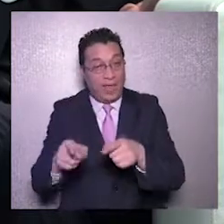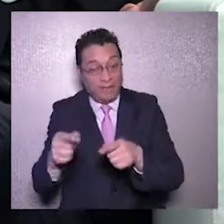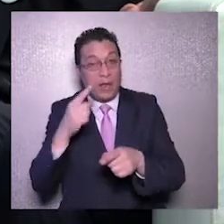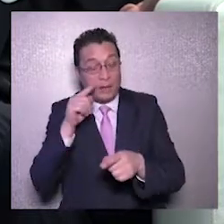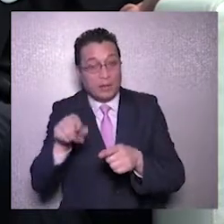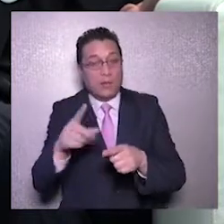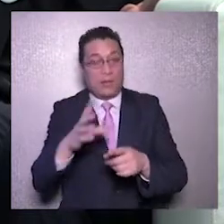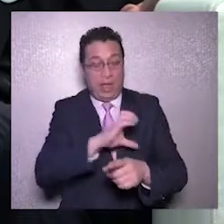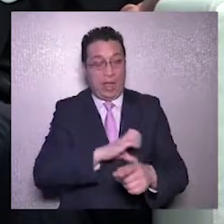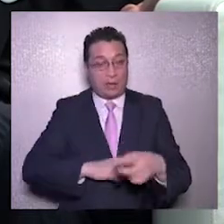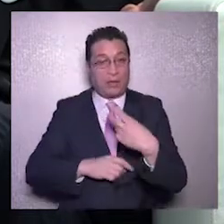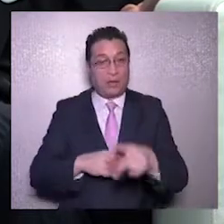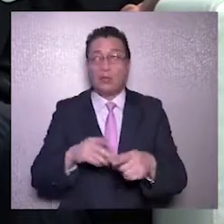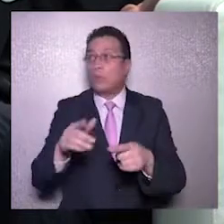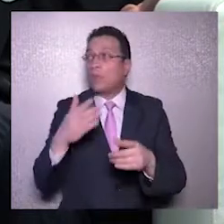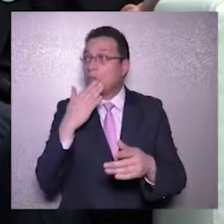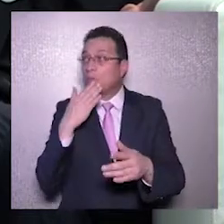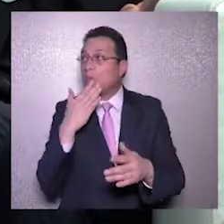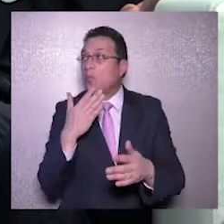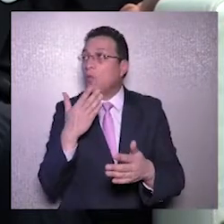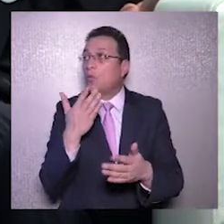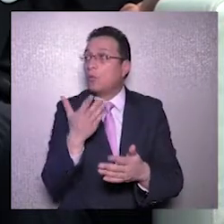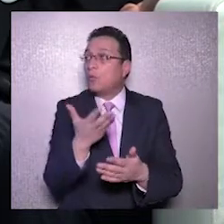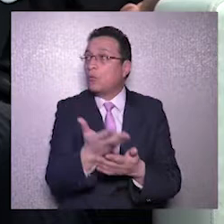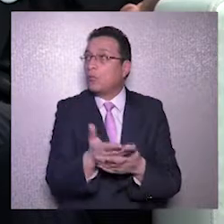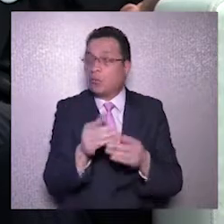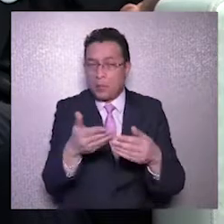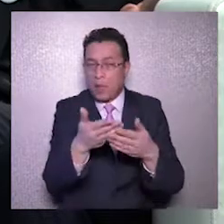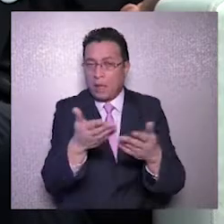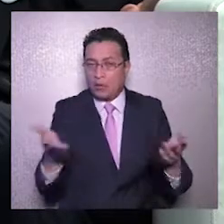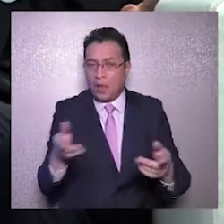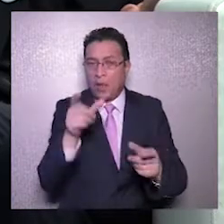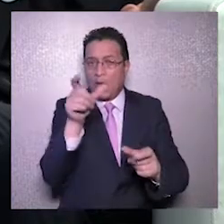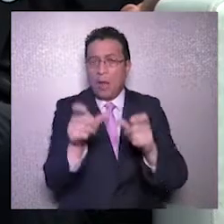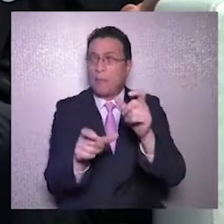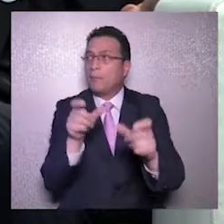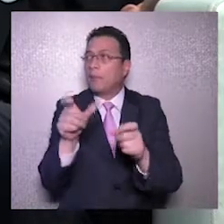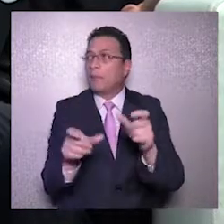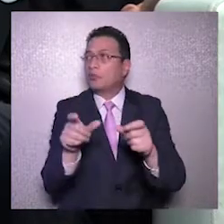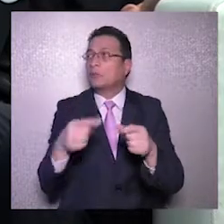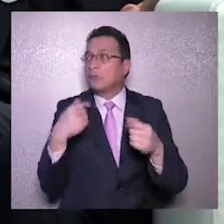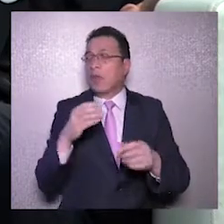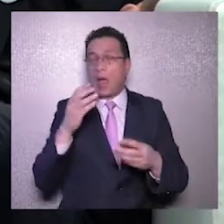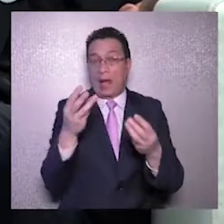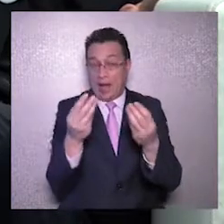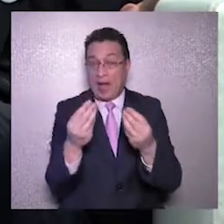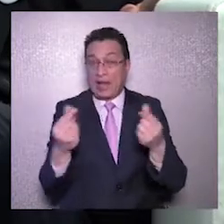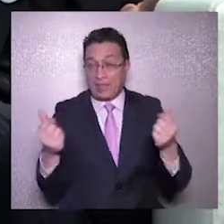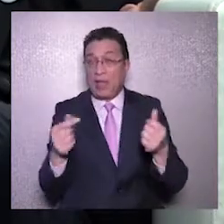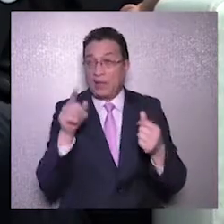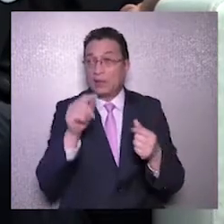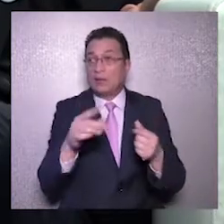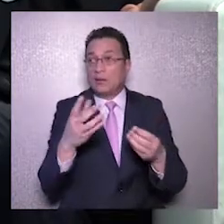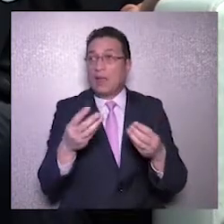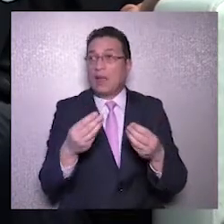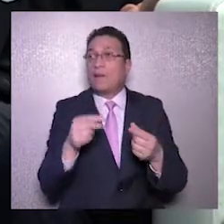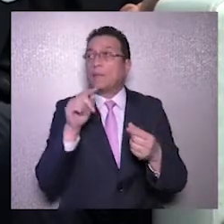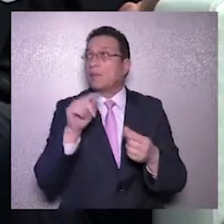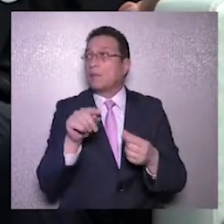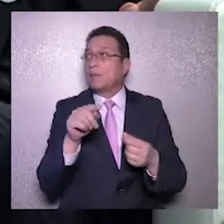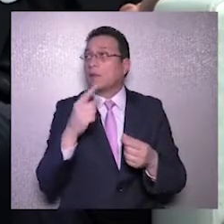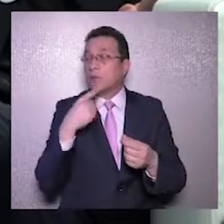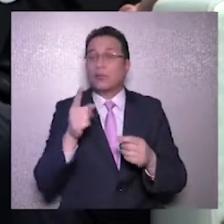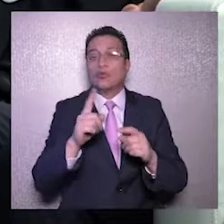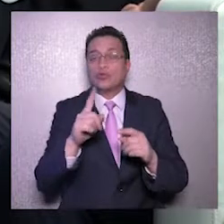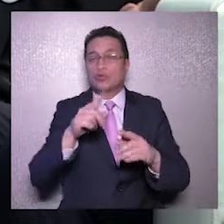que le ofrezca cobertura a toda la población, y de calidad, por supuesto, oportuna y calidad, que